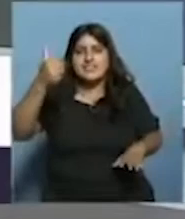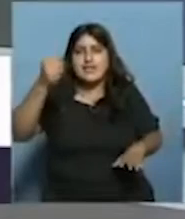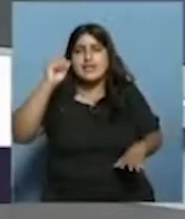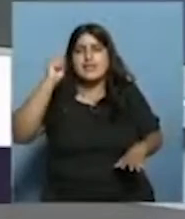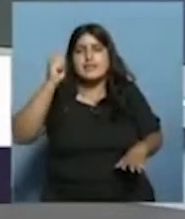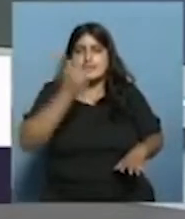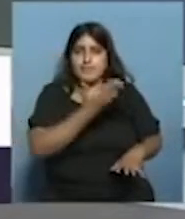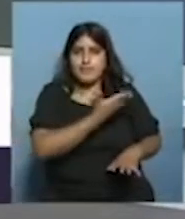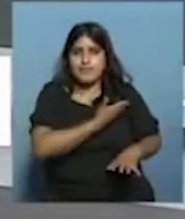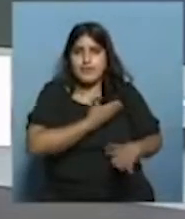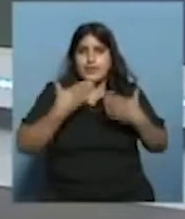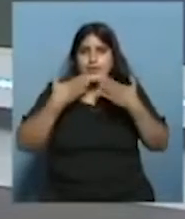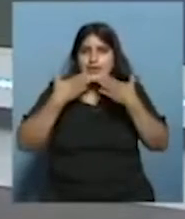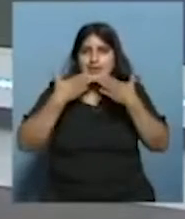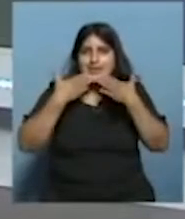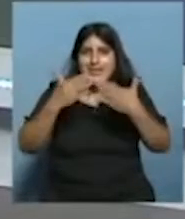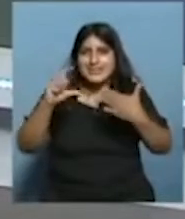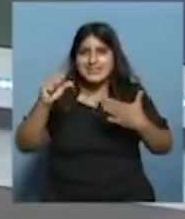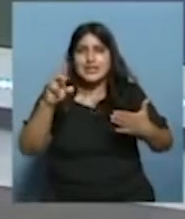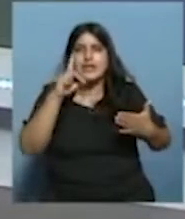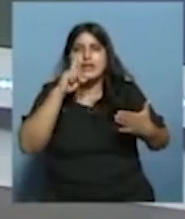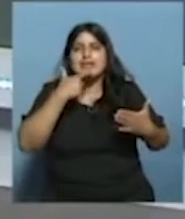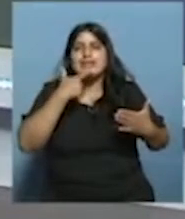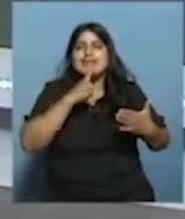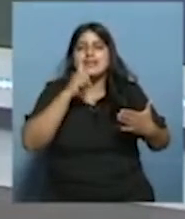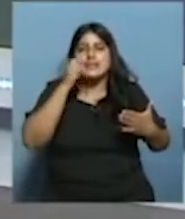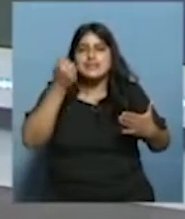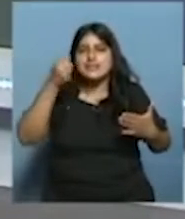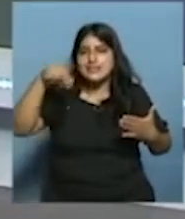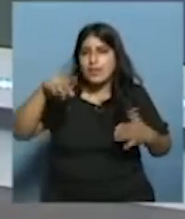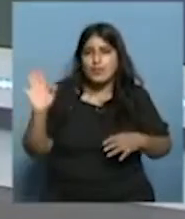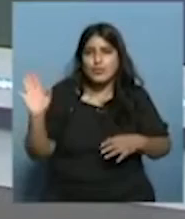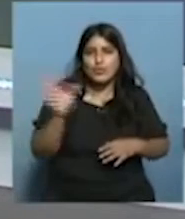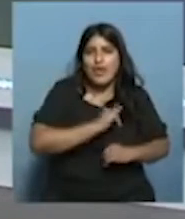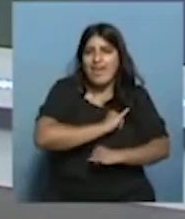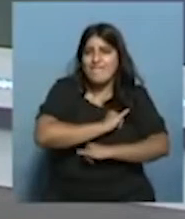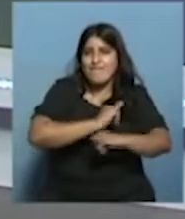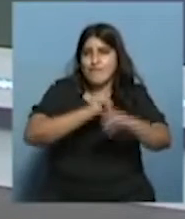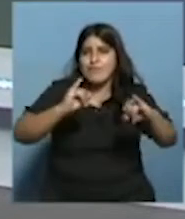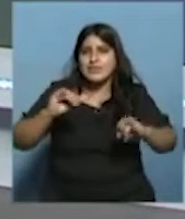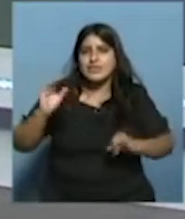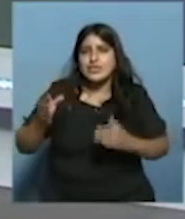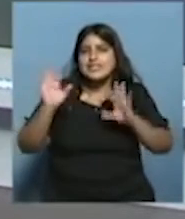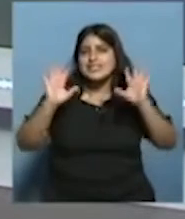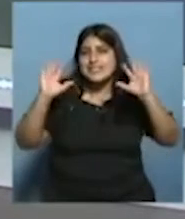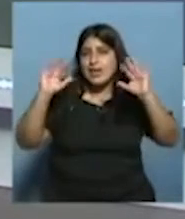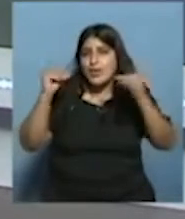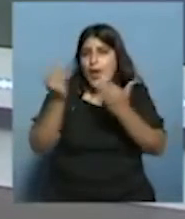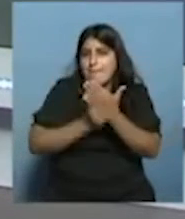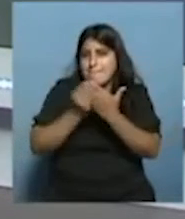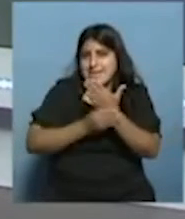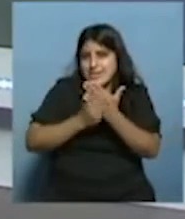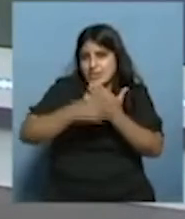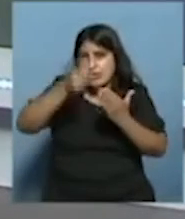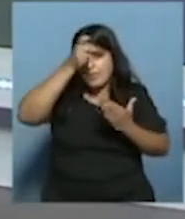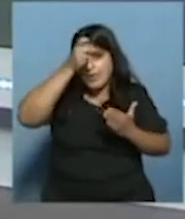febrero. Todo el informe, saludos también al ministro Martín y vamos a estar atentos hasta el último día